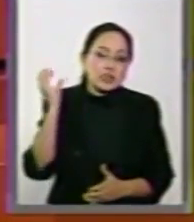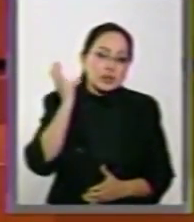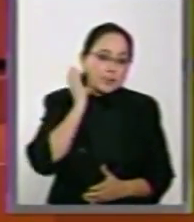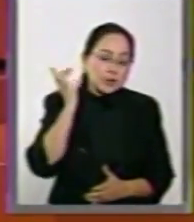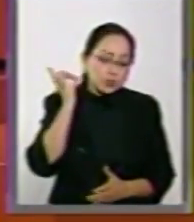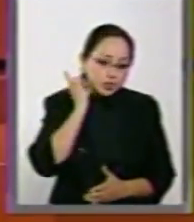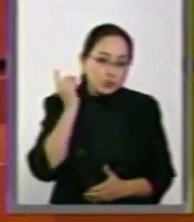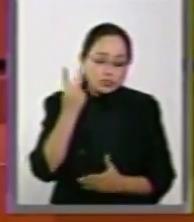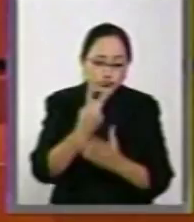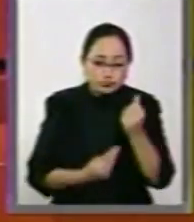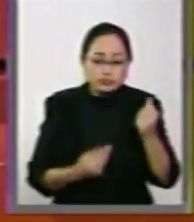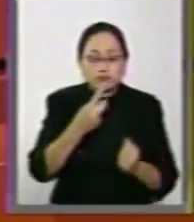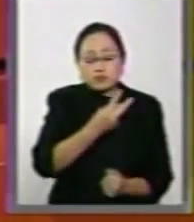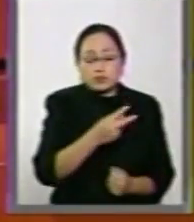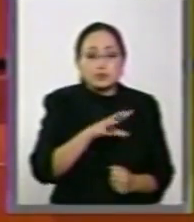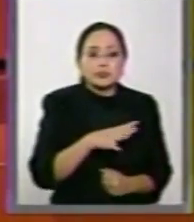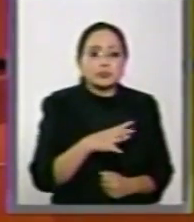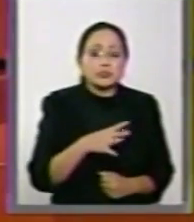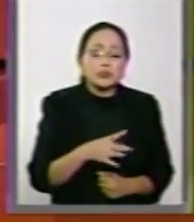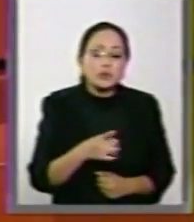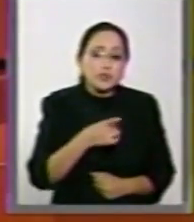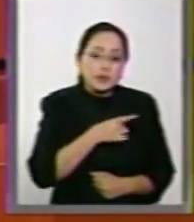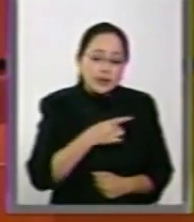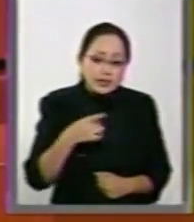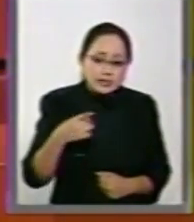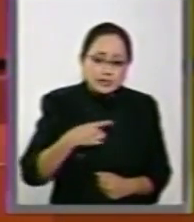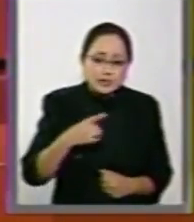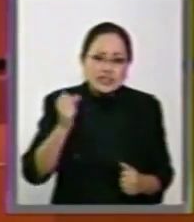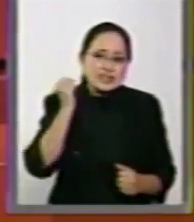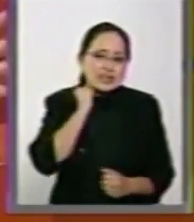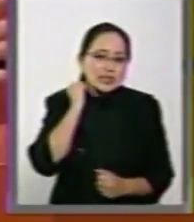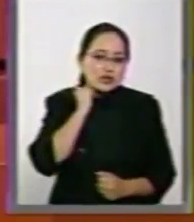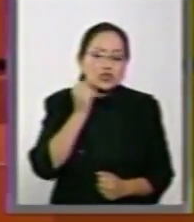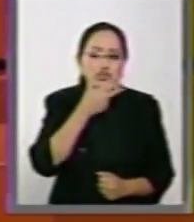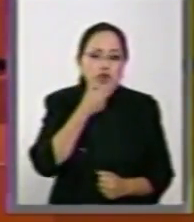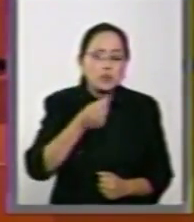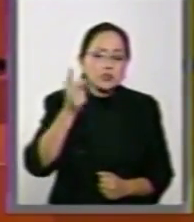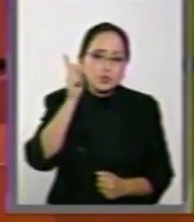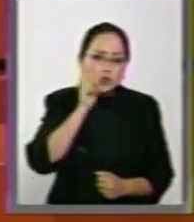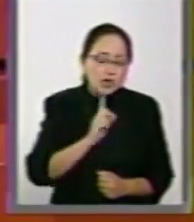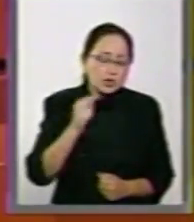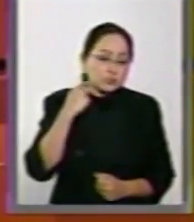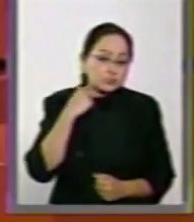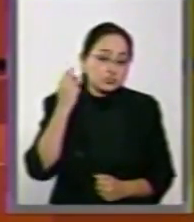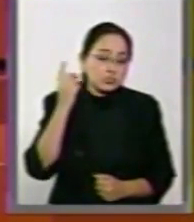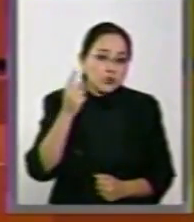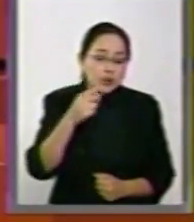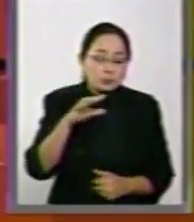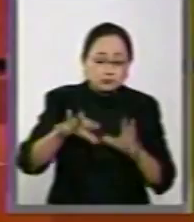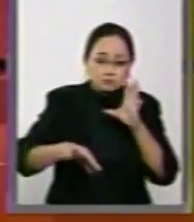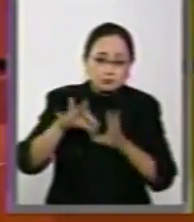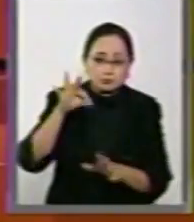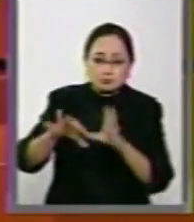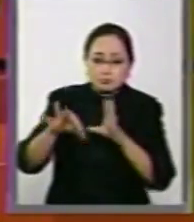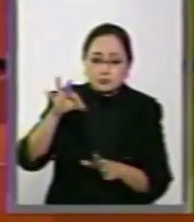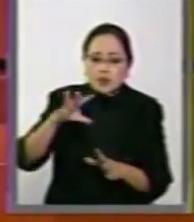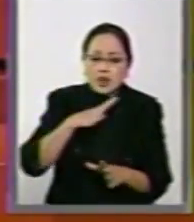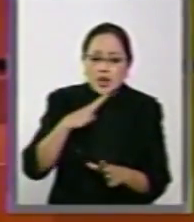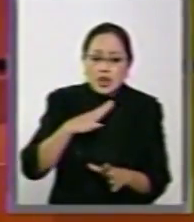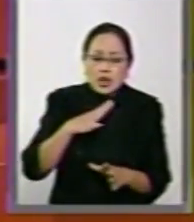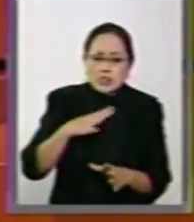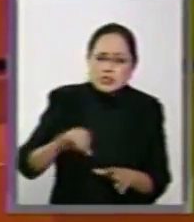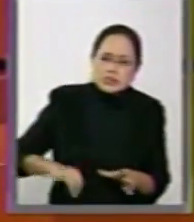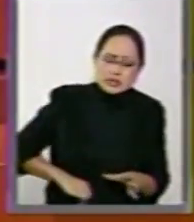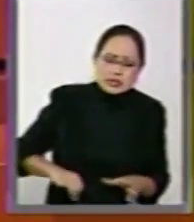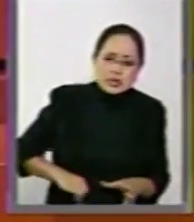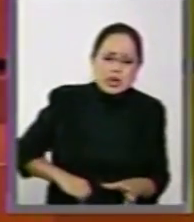Senadores, a la Cámara de Diputados, que los senadores, senadoras, diputados, diputados que sean seleccionados, pues sí tengan un